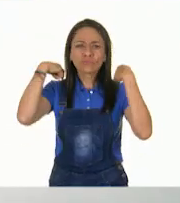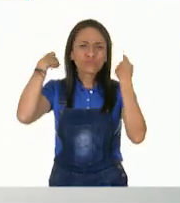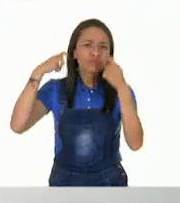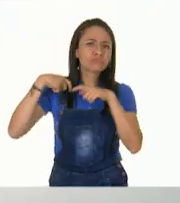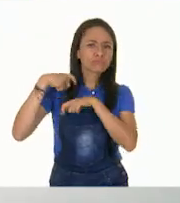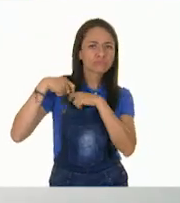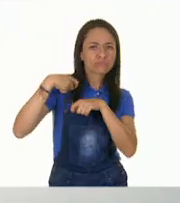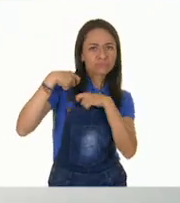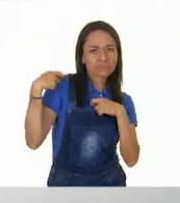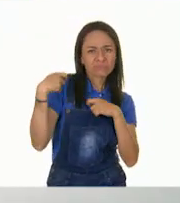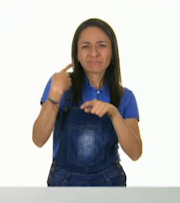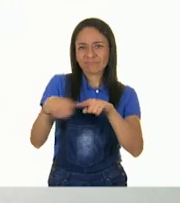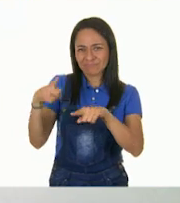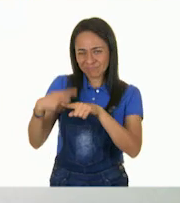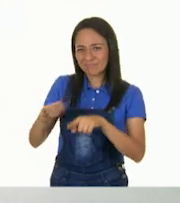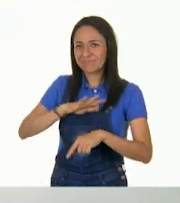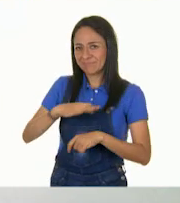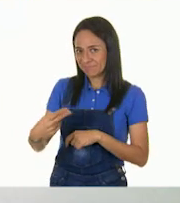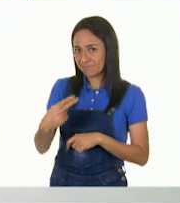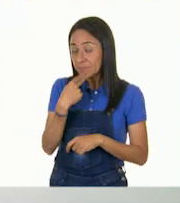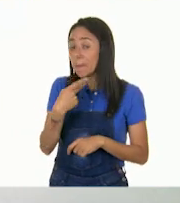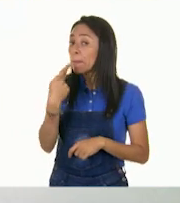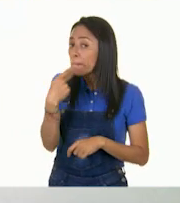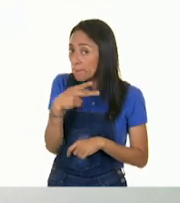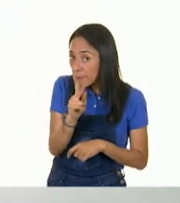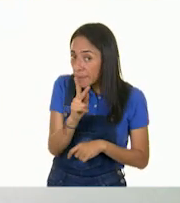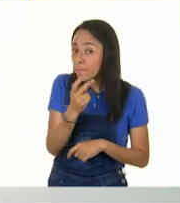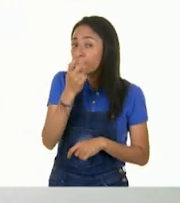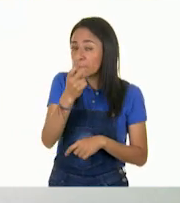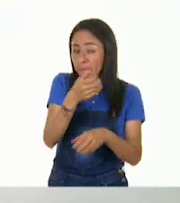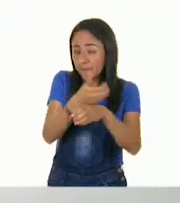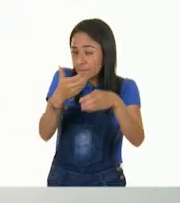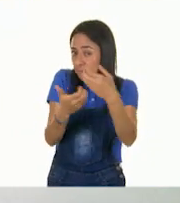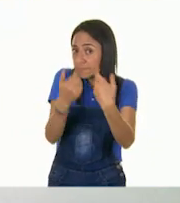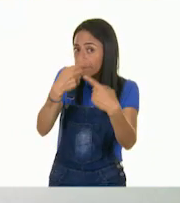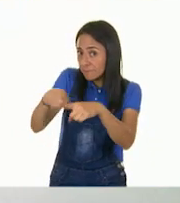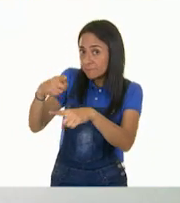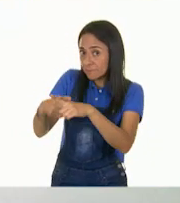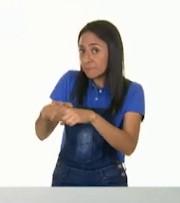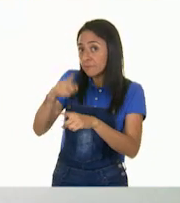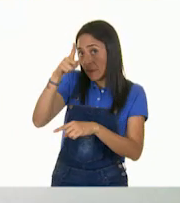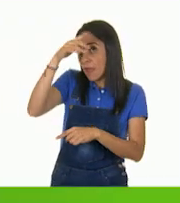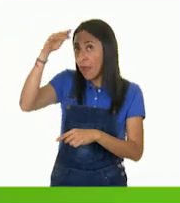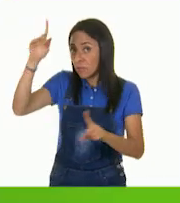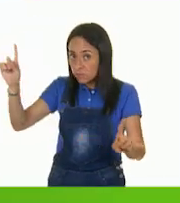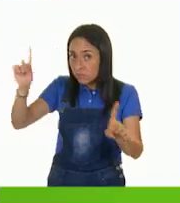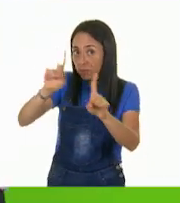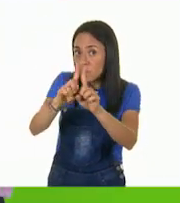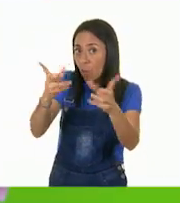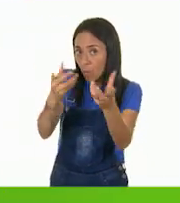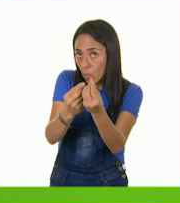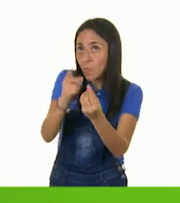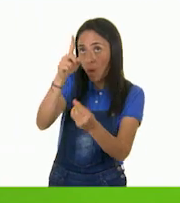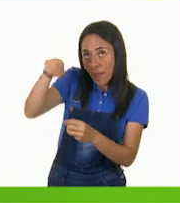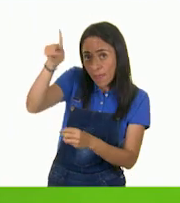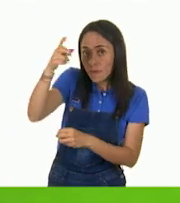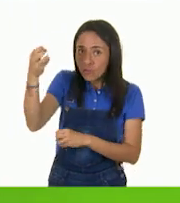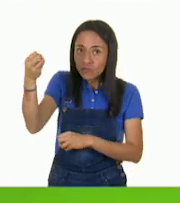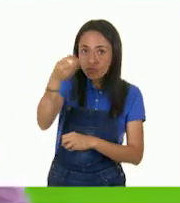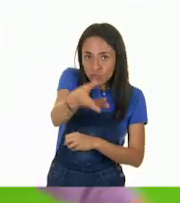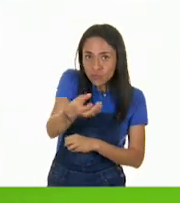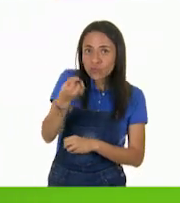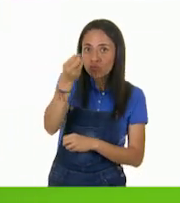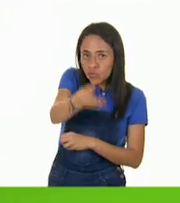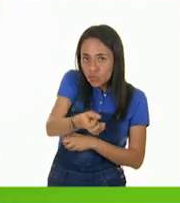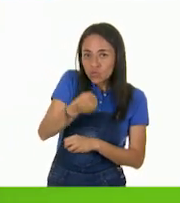eso sí que todos los objetos de los proporciones el adulto que te acompaña parte de nuestra preparación es